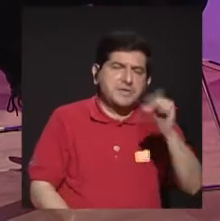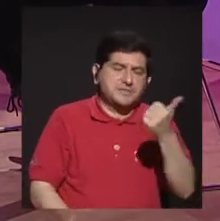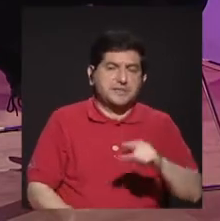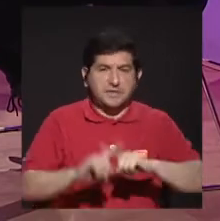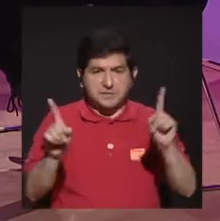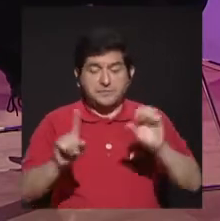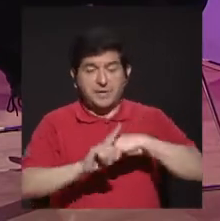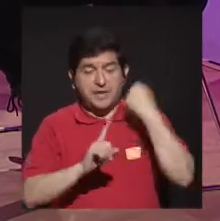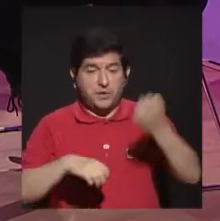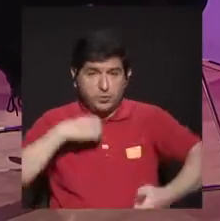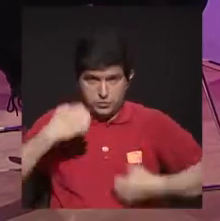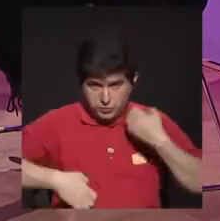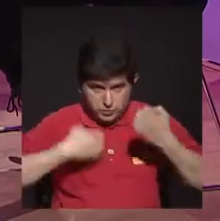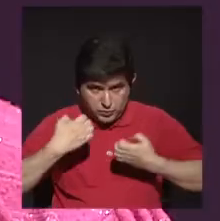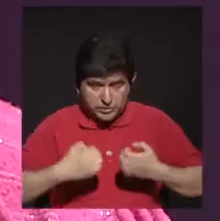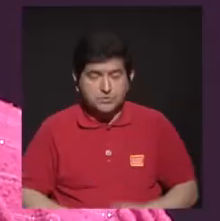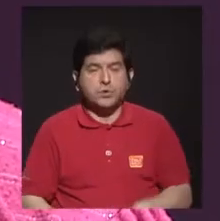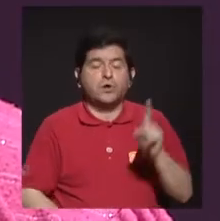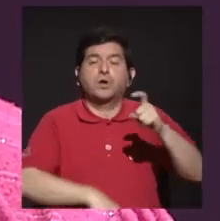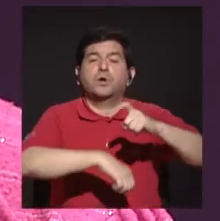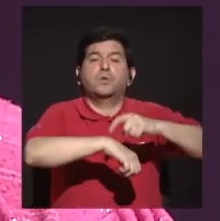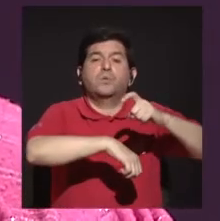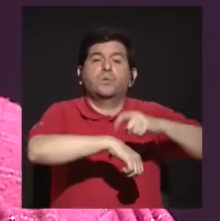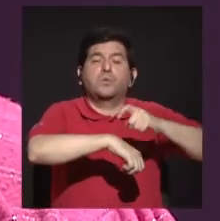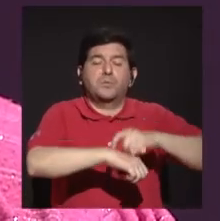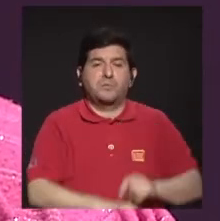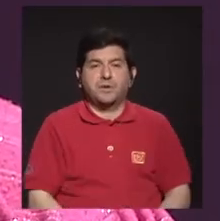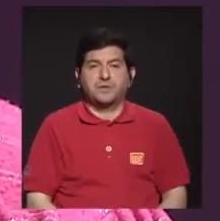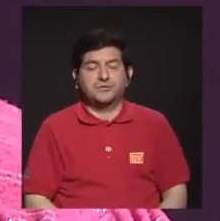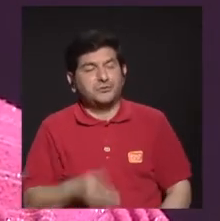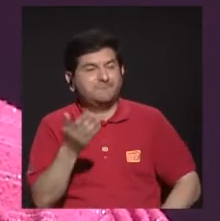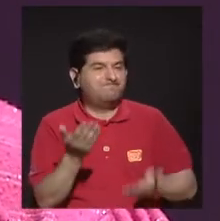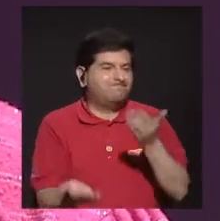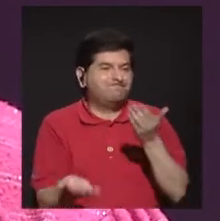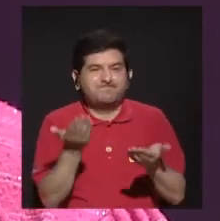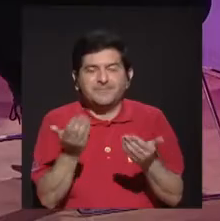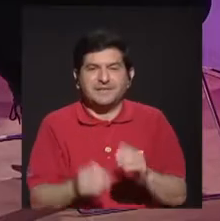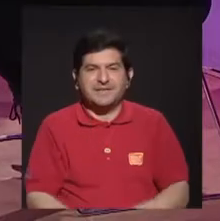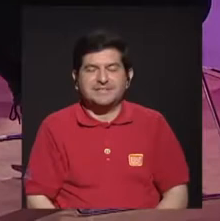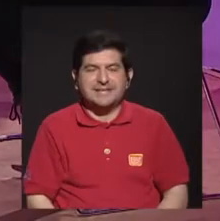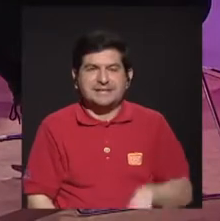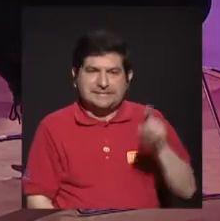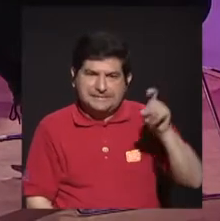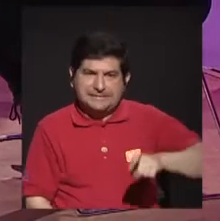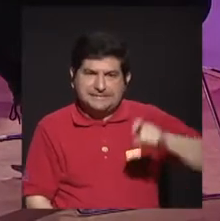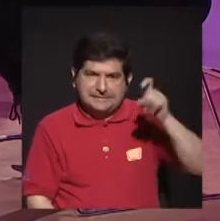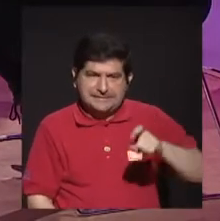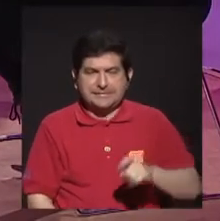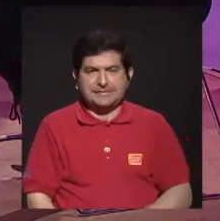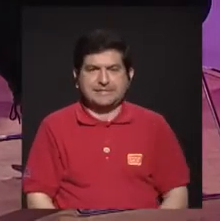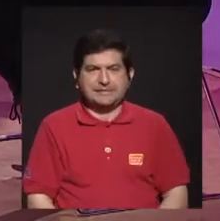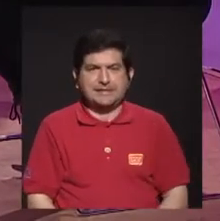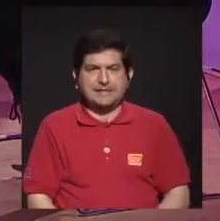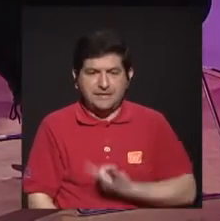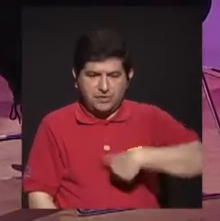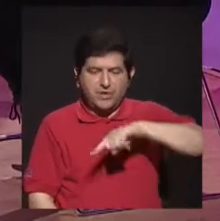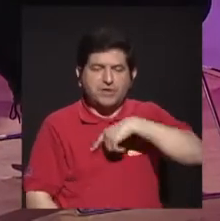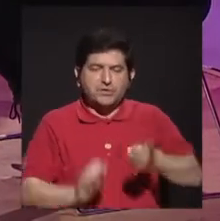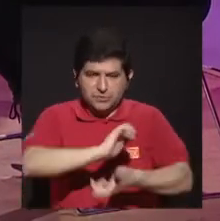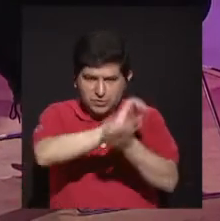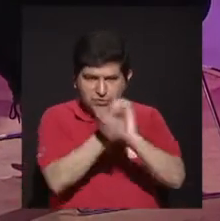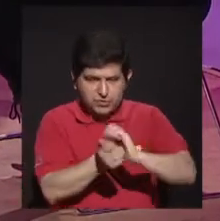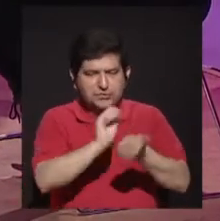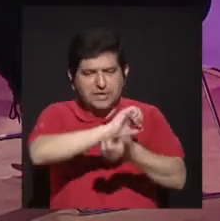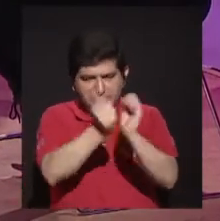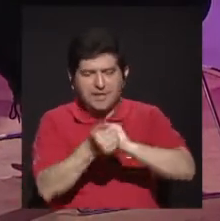estados de ánimo de ellas, en claro. algún momento no fue necesario, ¿verdad?, estar cambiando